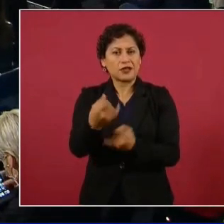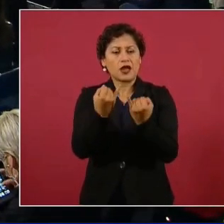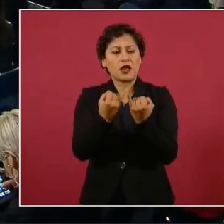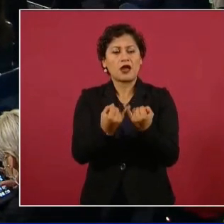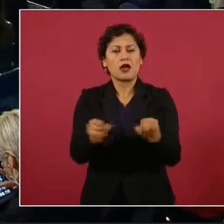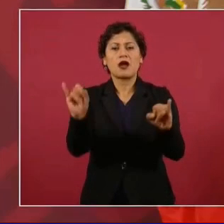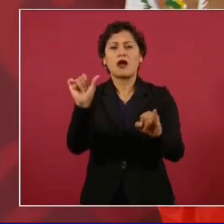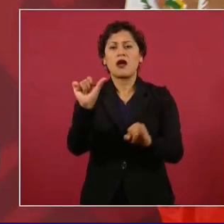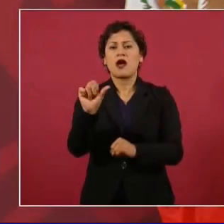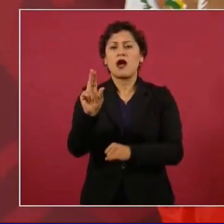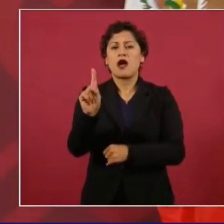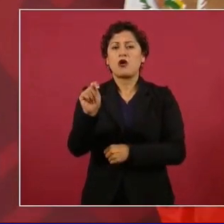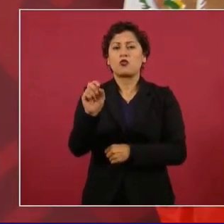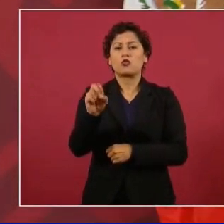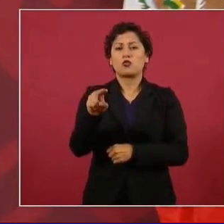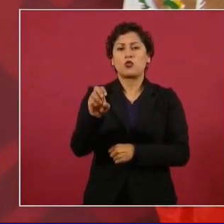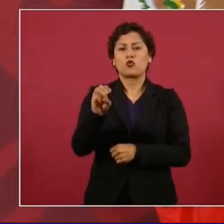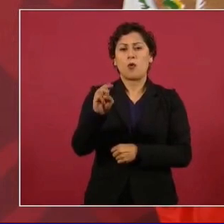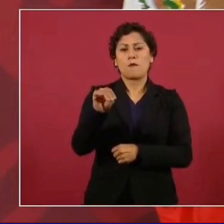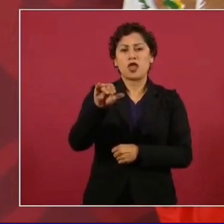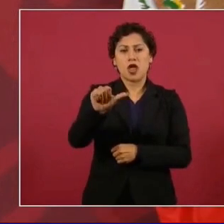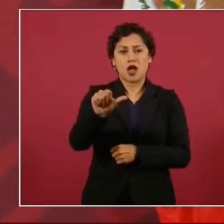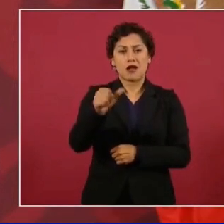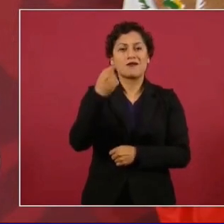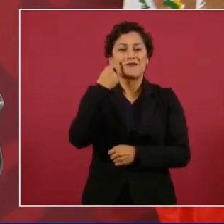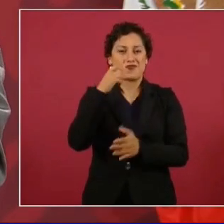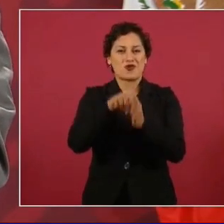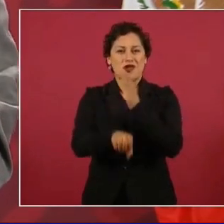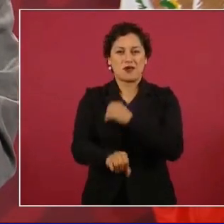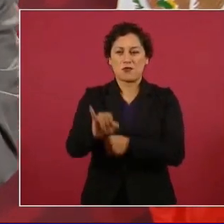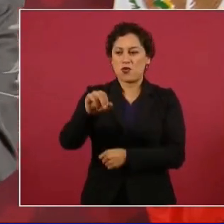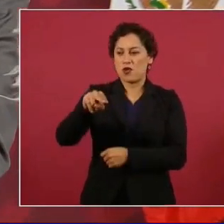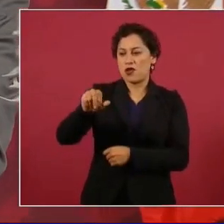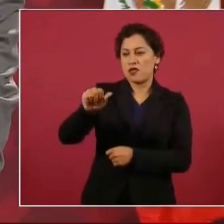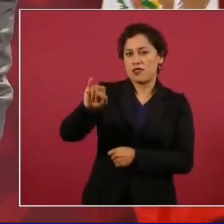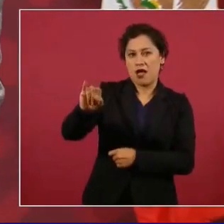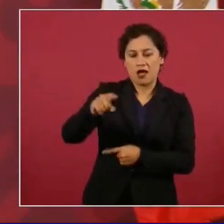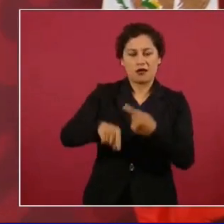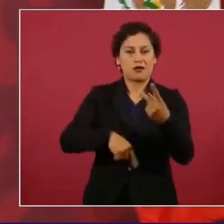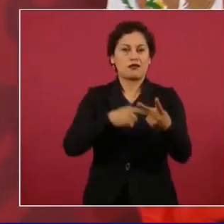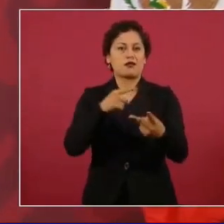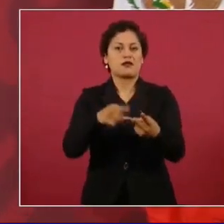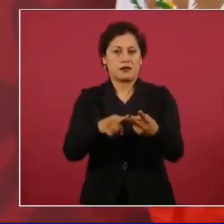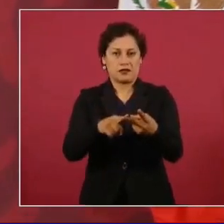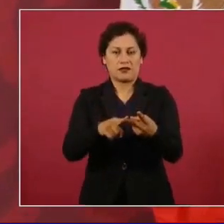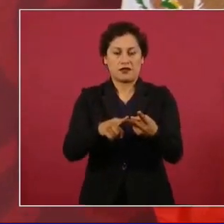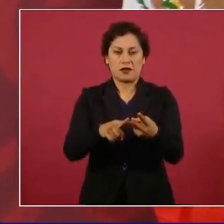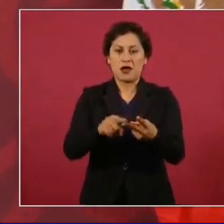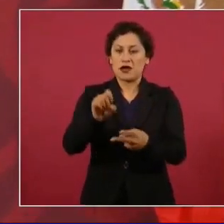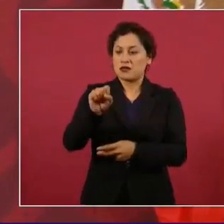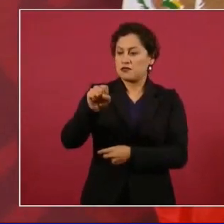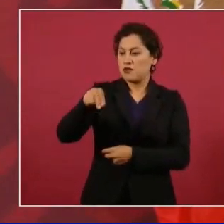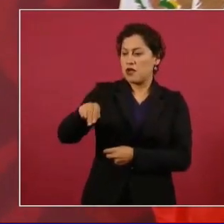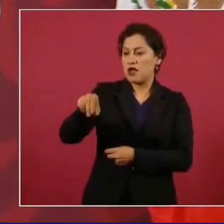y del Instituto de la Transparencia y también del Instituto Anticorrupción